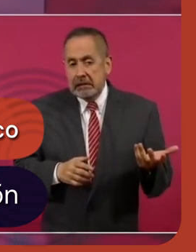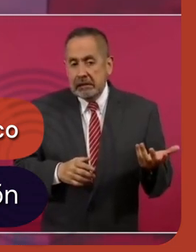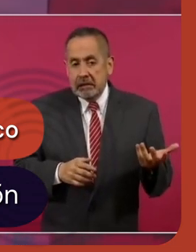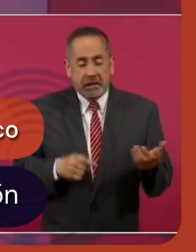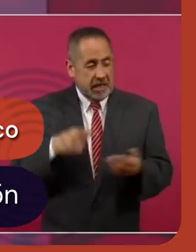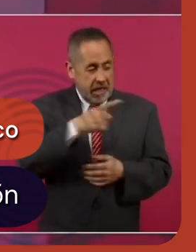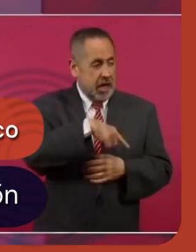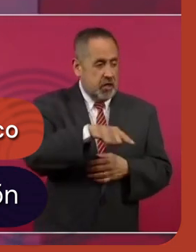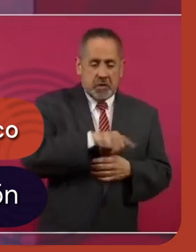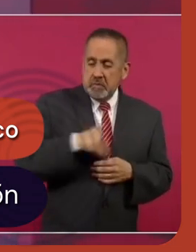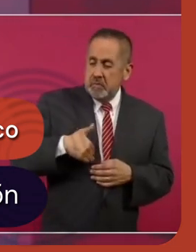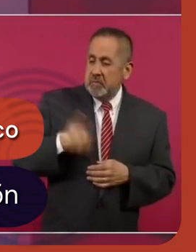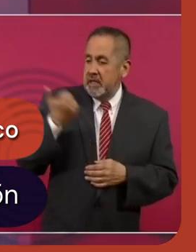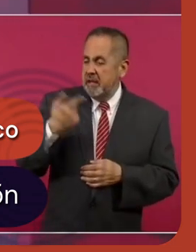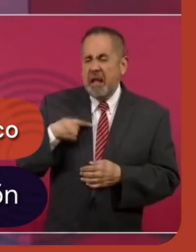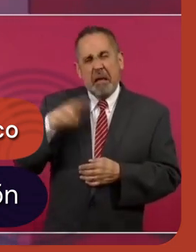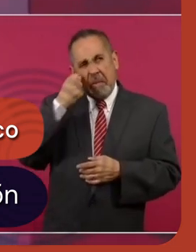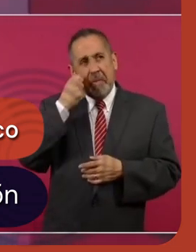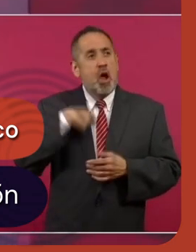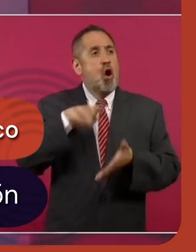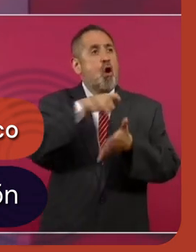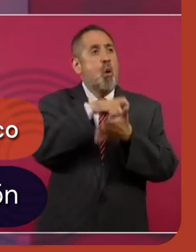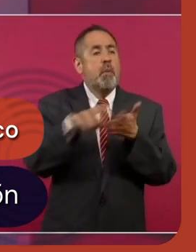departamentos de lujo en Florida,